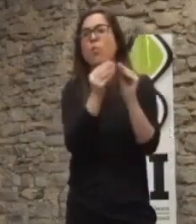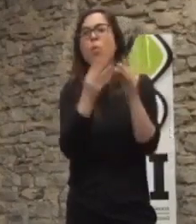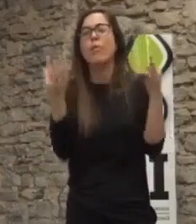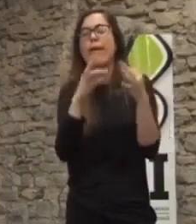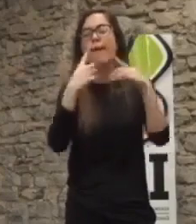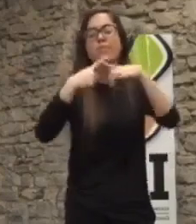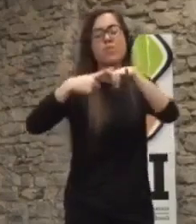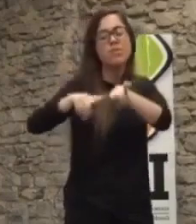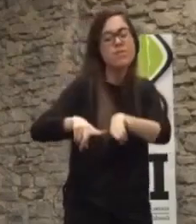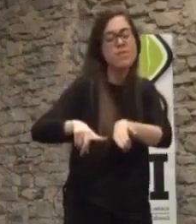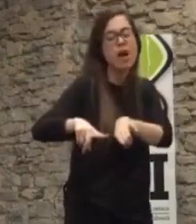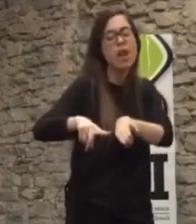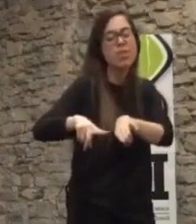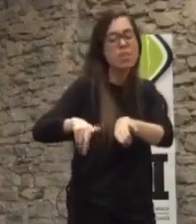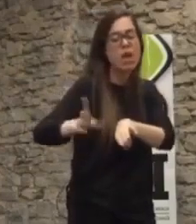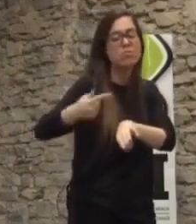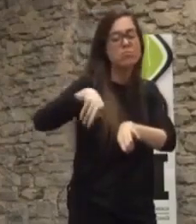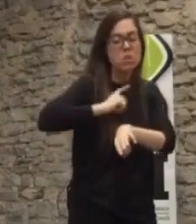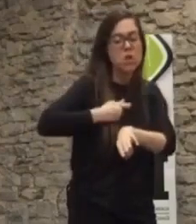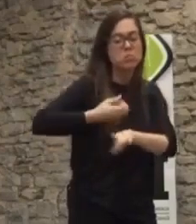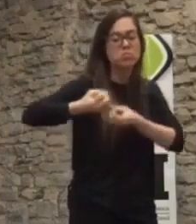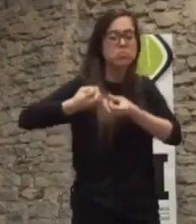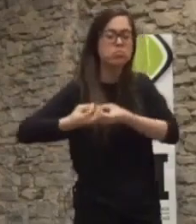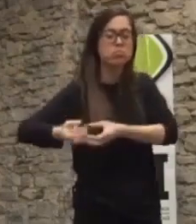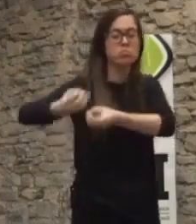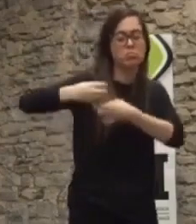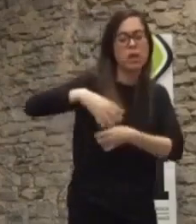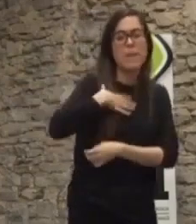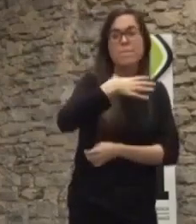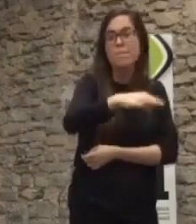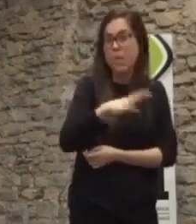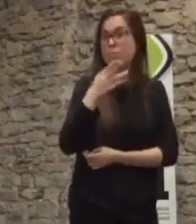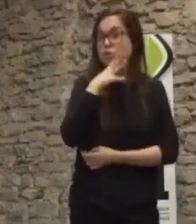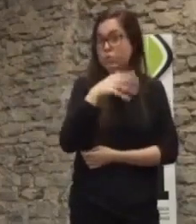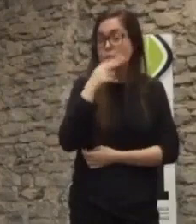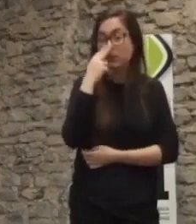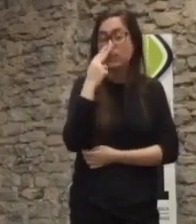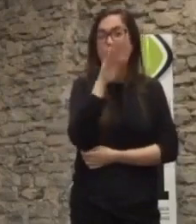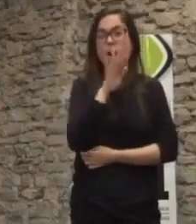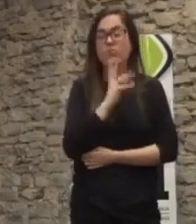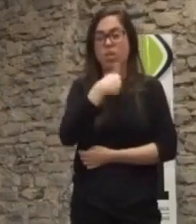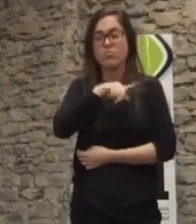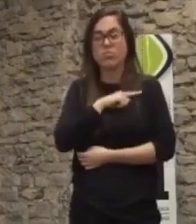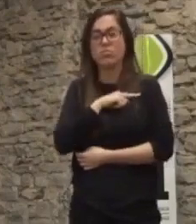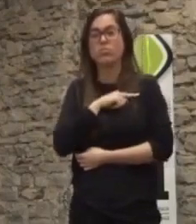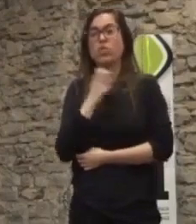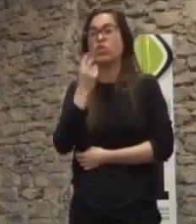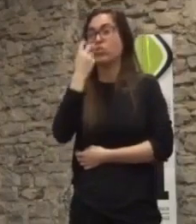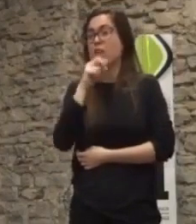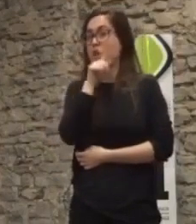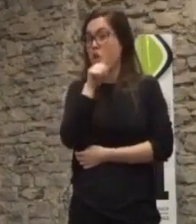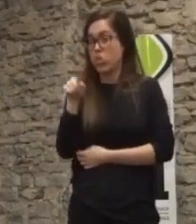diferencias tenemos que podemos compartir también y que son interesantes. Entonces, desde ahí es por ello que desde